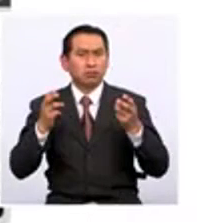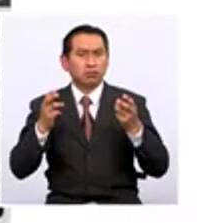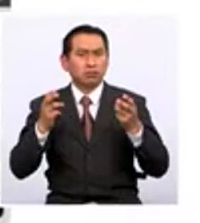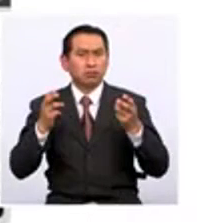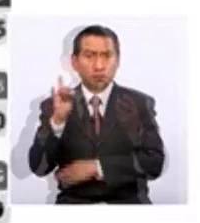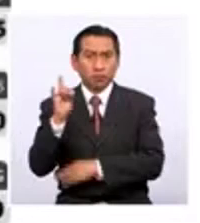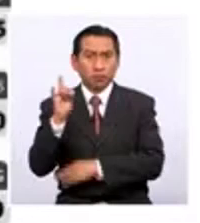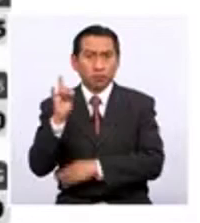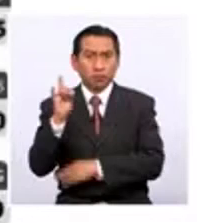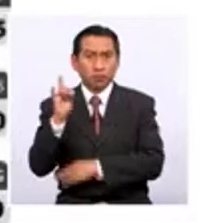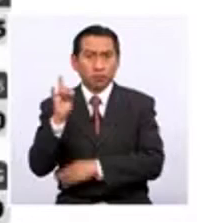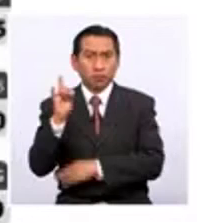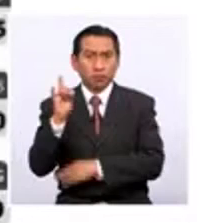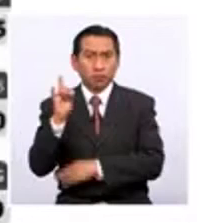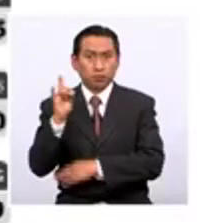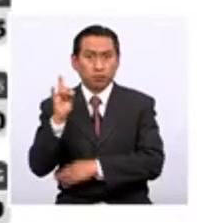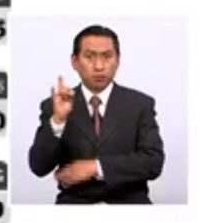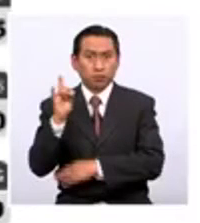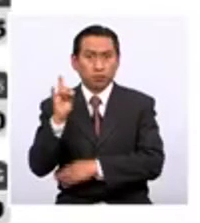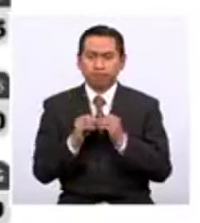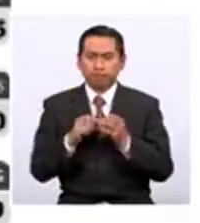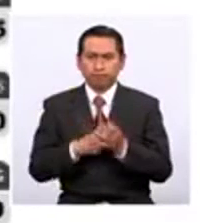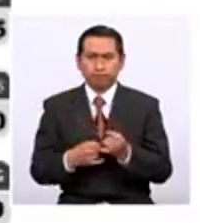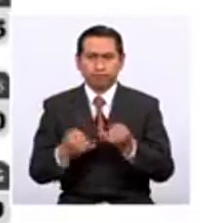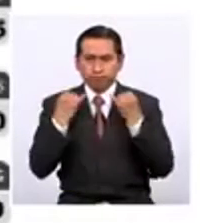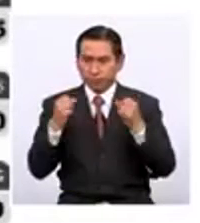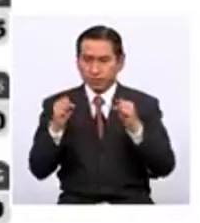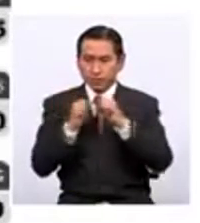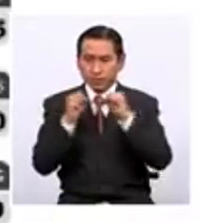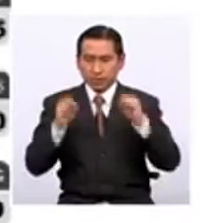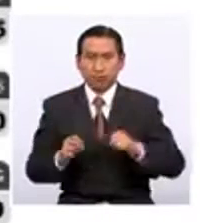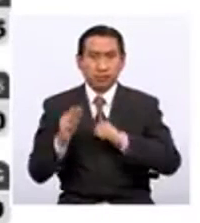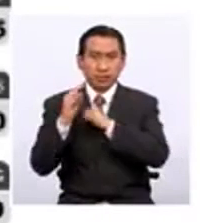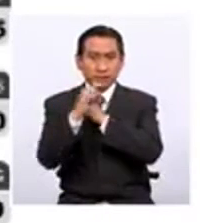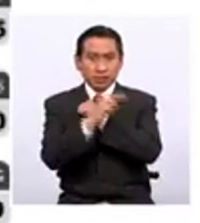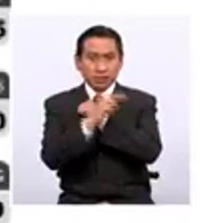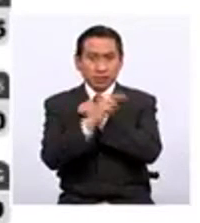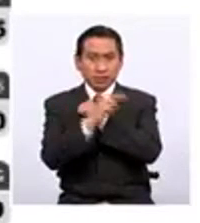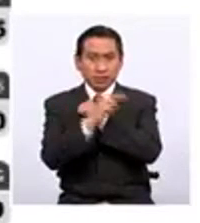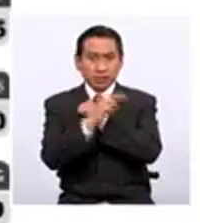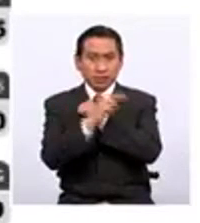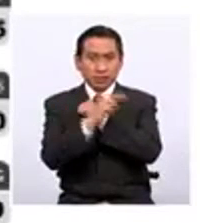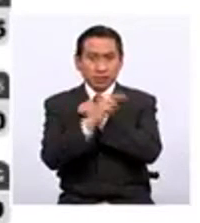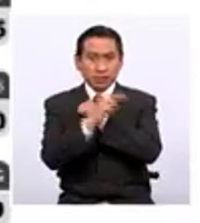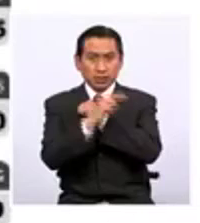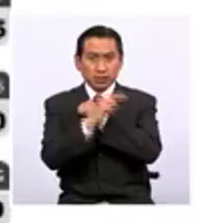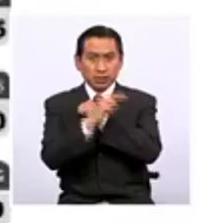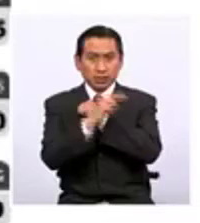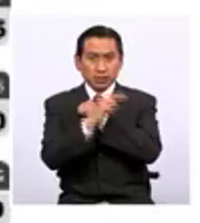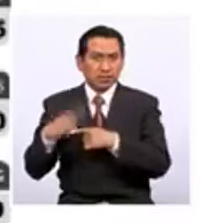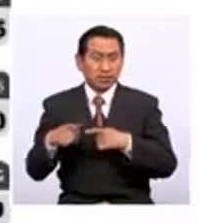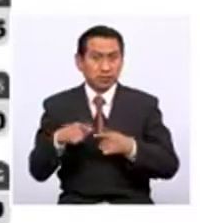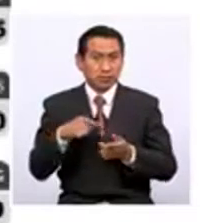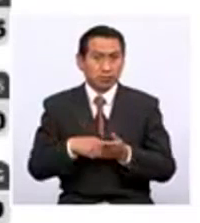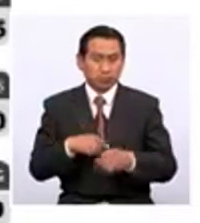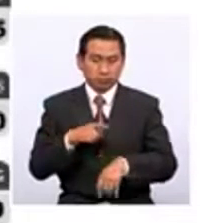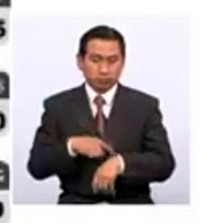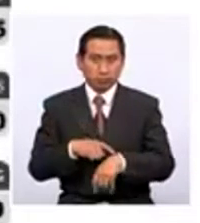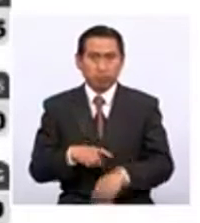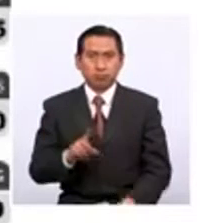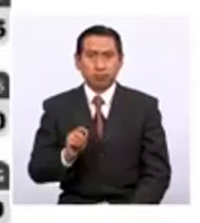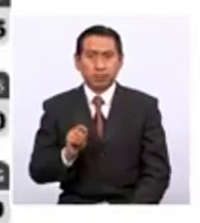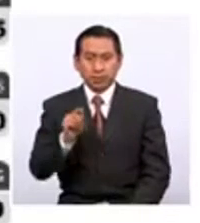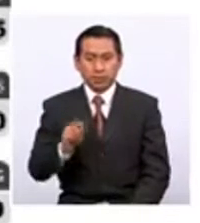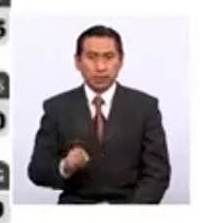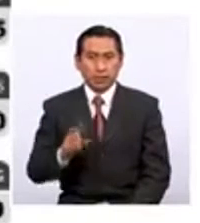el país, con datos del Sistema Nacional de Vigilancia Epidemiológica hasta horas